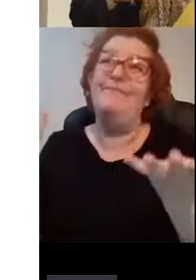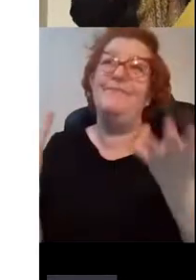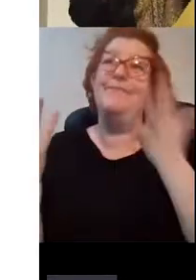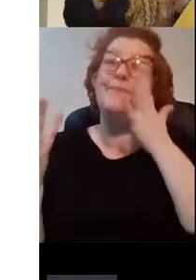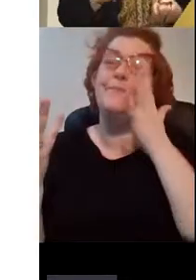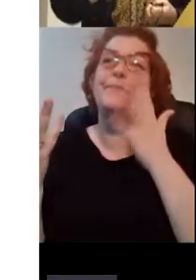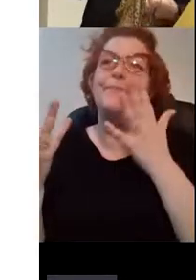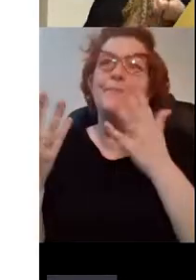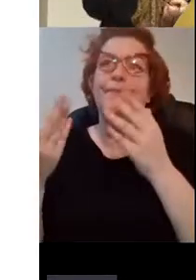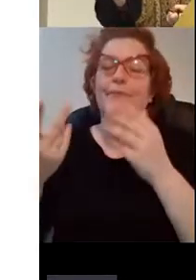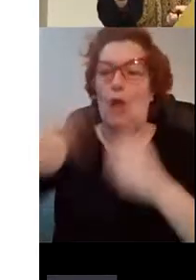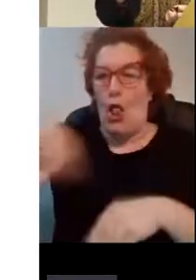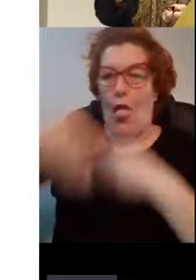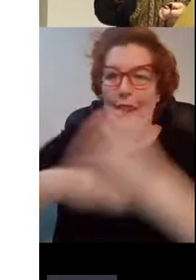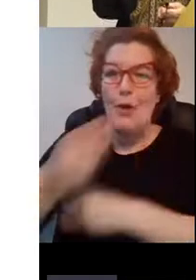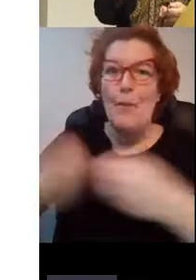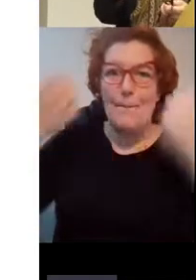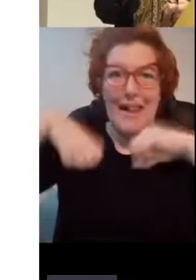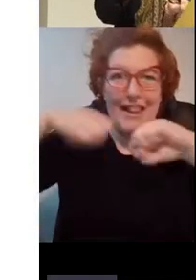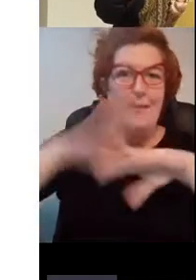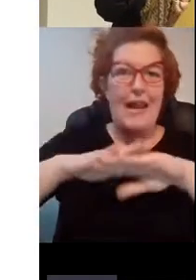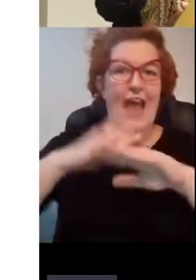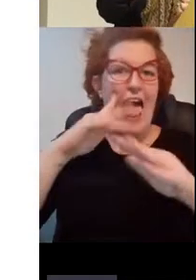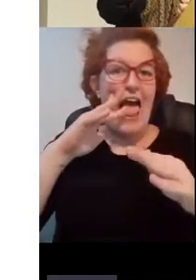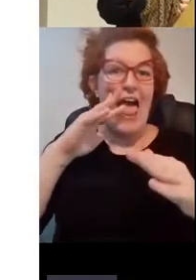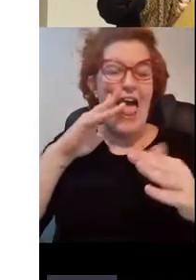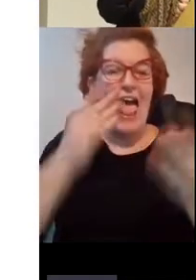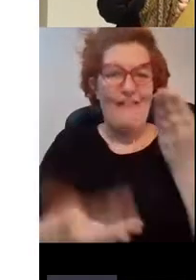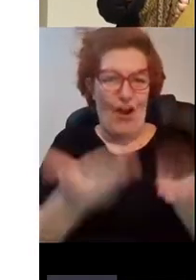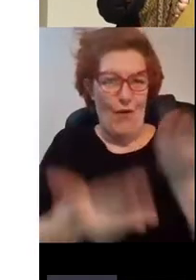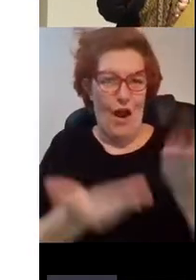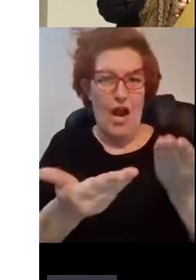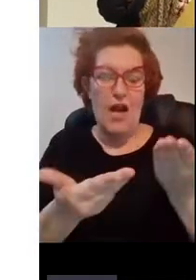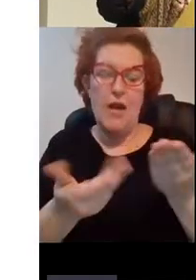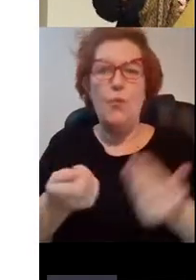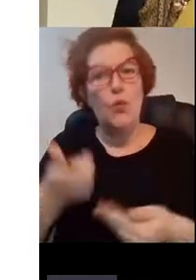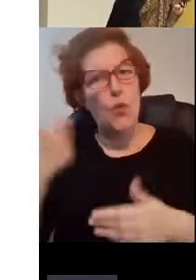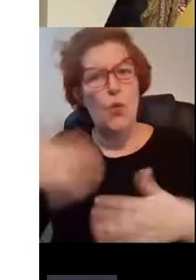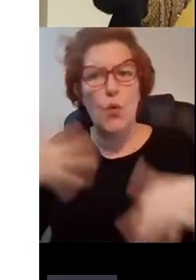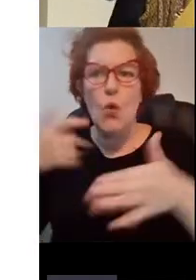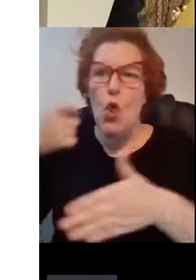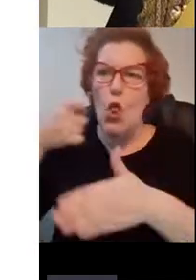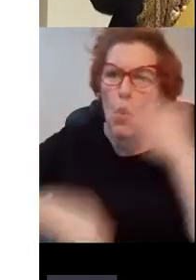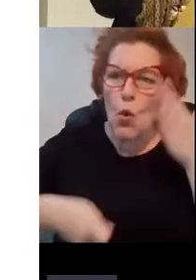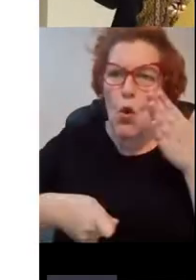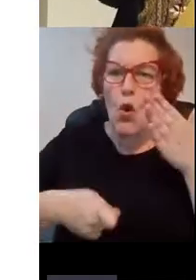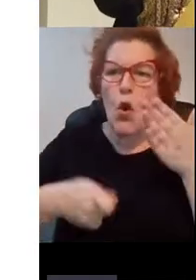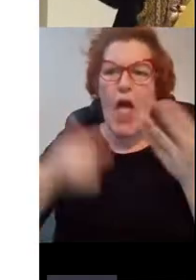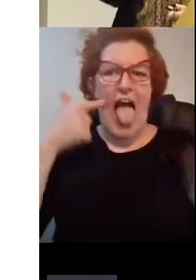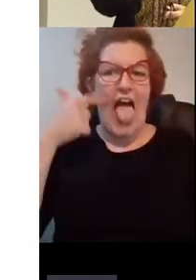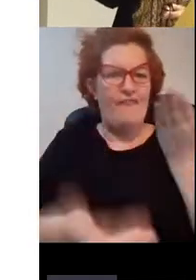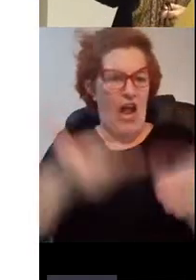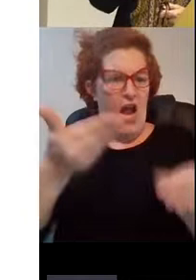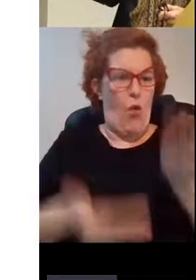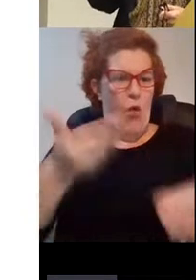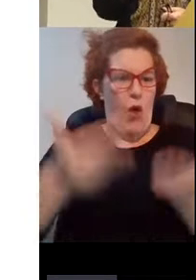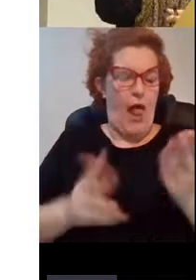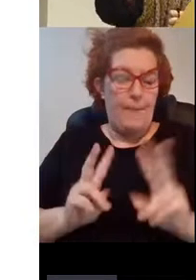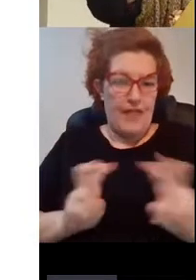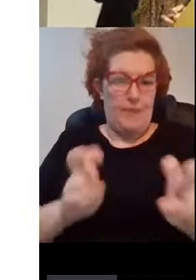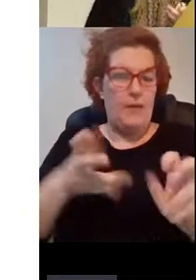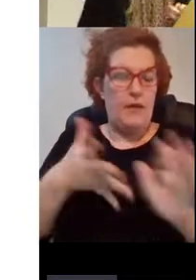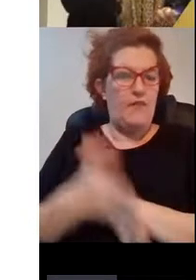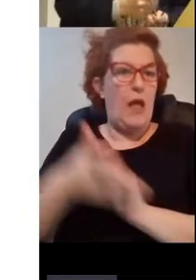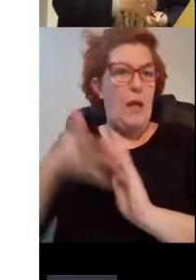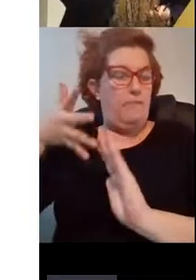y hacemos prácticas que evaluamos, es muy duro que te vayan evaluando todas al principio y que te quedes con esa nota para